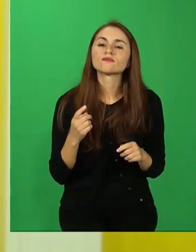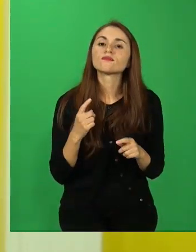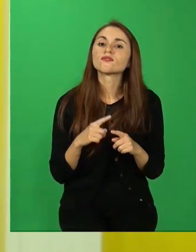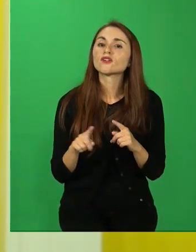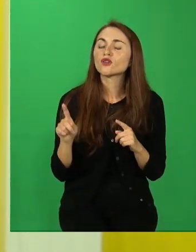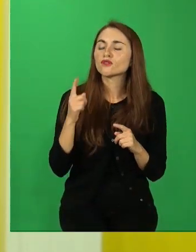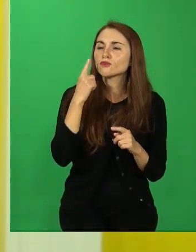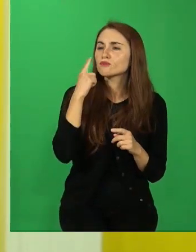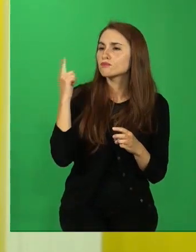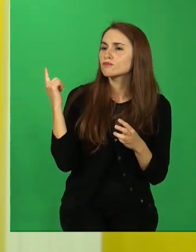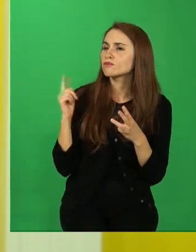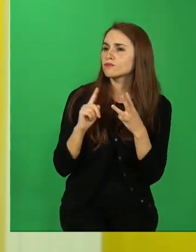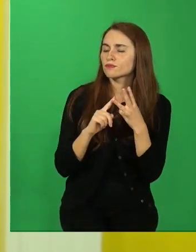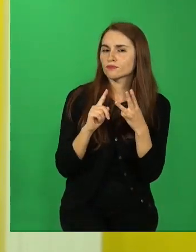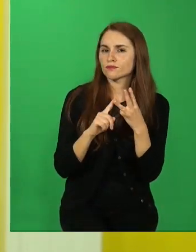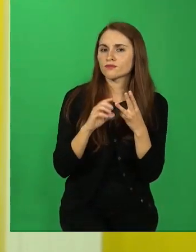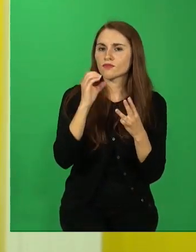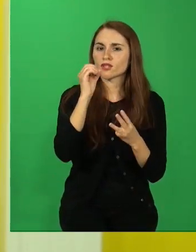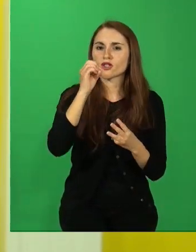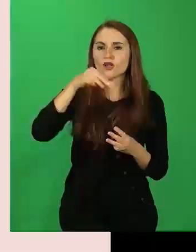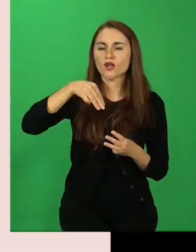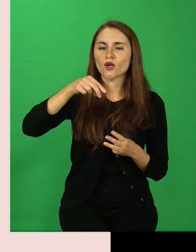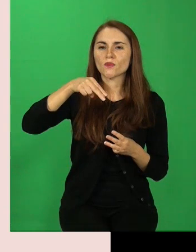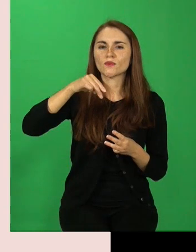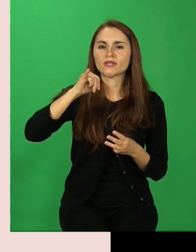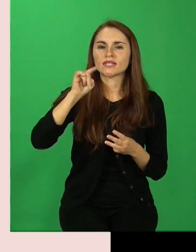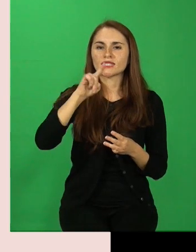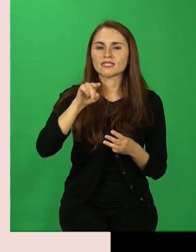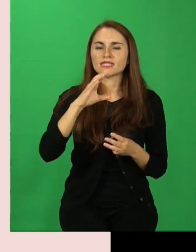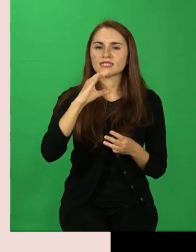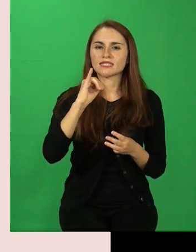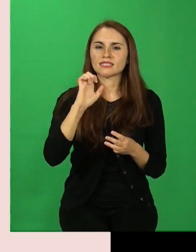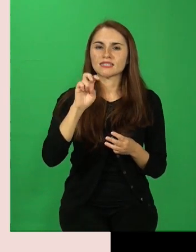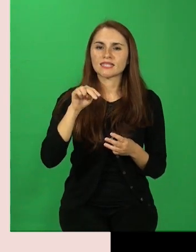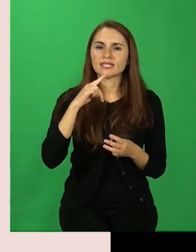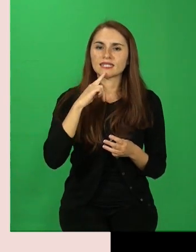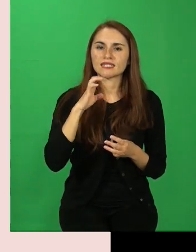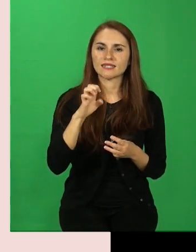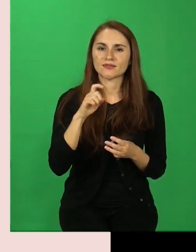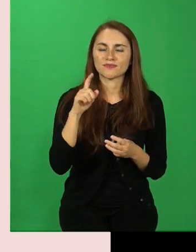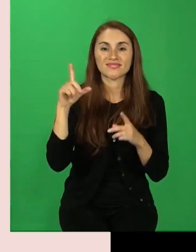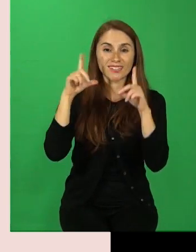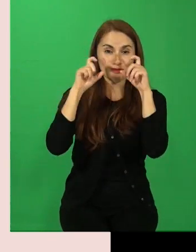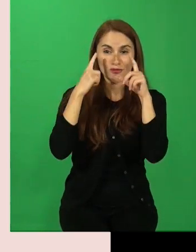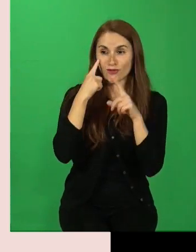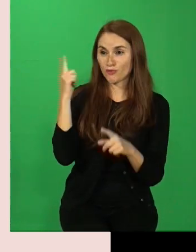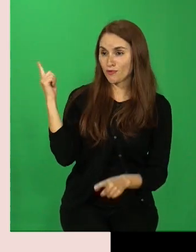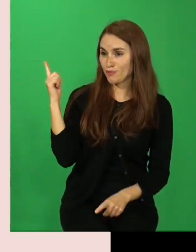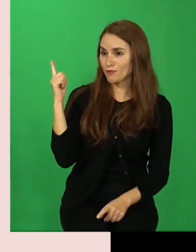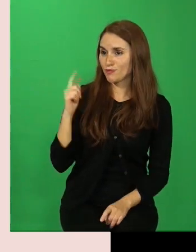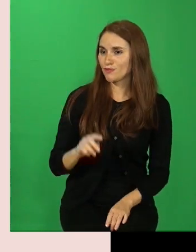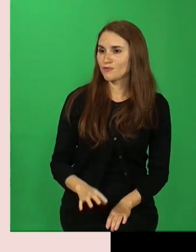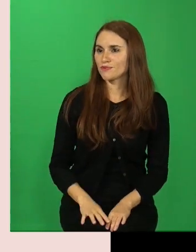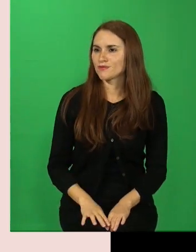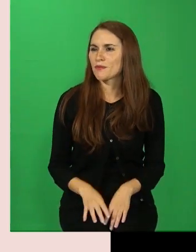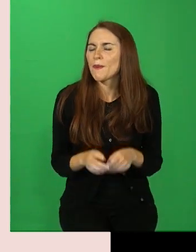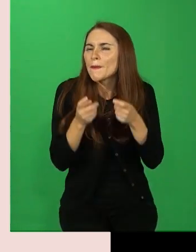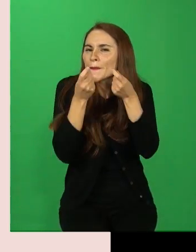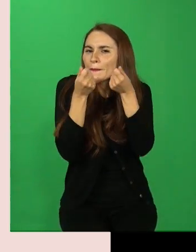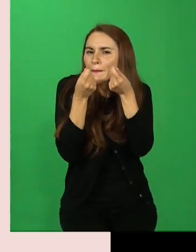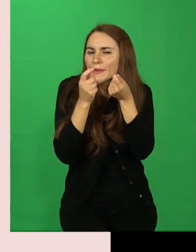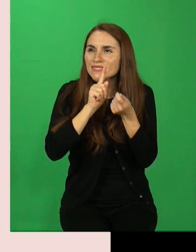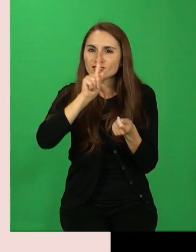El siguiente, narrador omnisciente. Utilicé esta imagen porque el narrador omnisciente es una especie